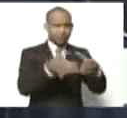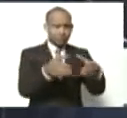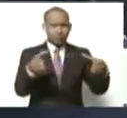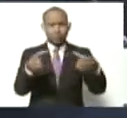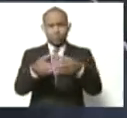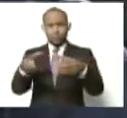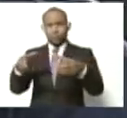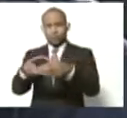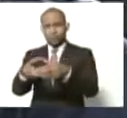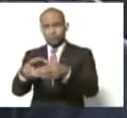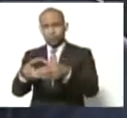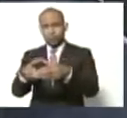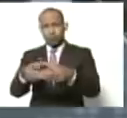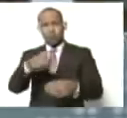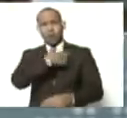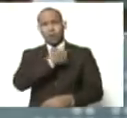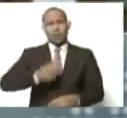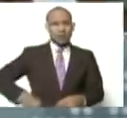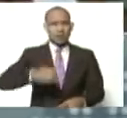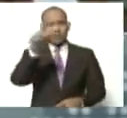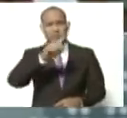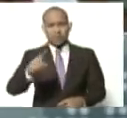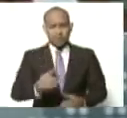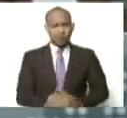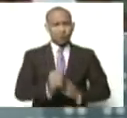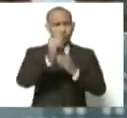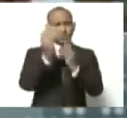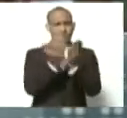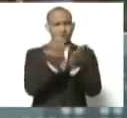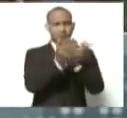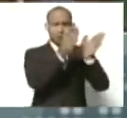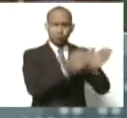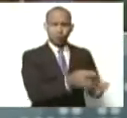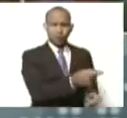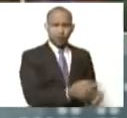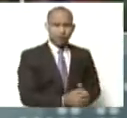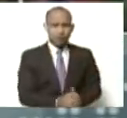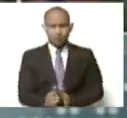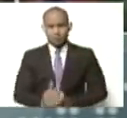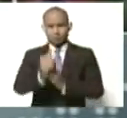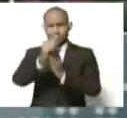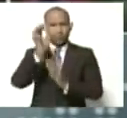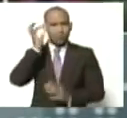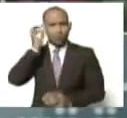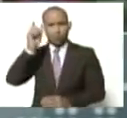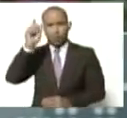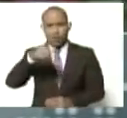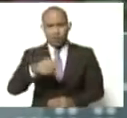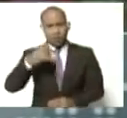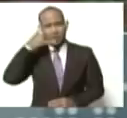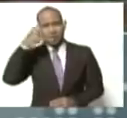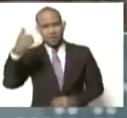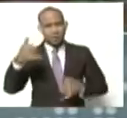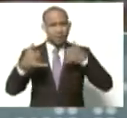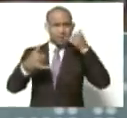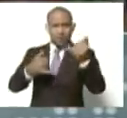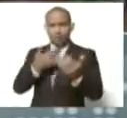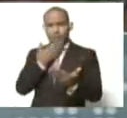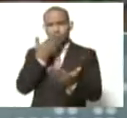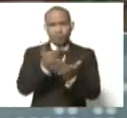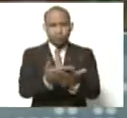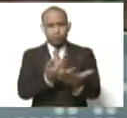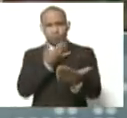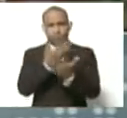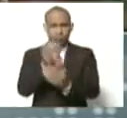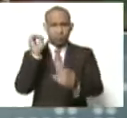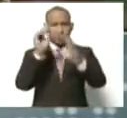de presidentes de sindicatos, de dirigentes estudiantiles, de lideresas de las mujeres que han llamado, que han mandado propuestas,